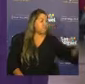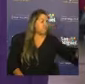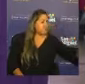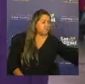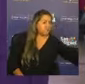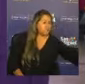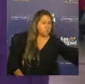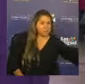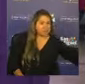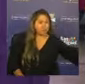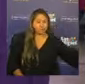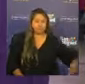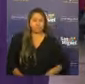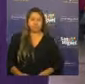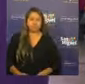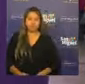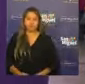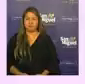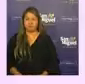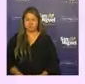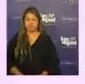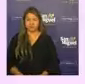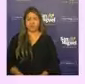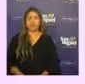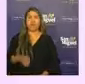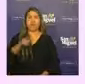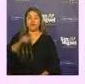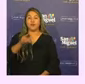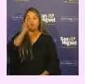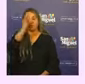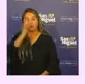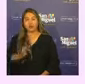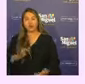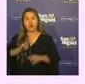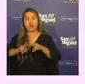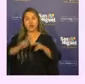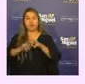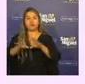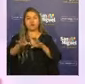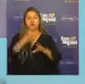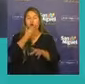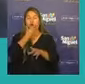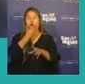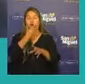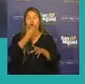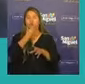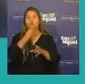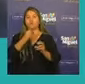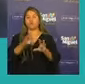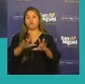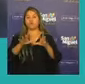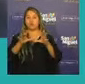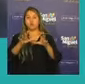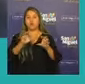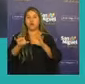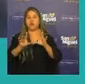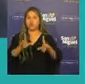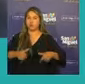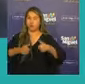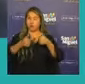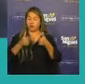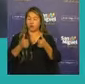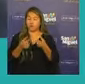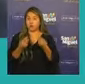que dan cara todos los días y han hecho cosas maravillosas en nuestra comuna. Bueno, ahí lo que hicimos el